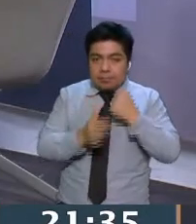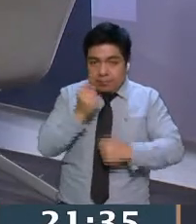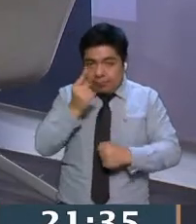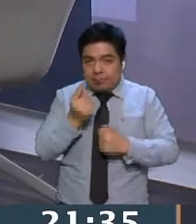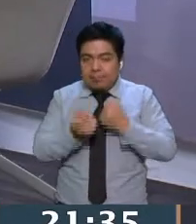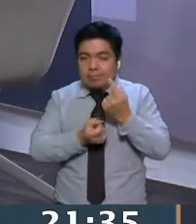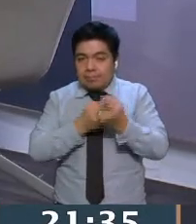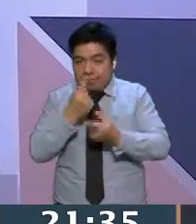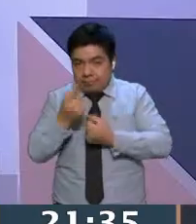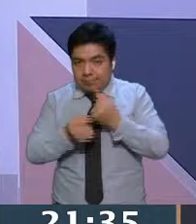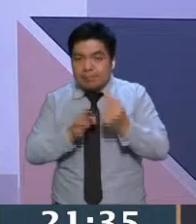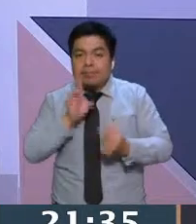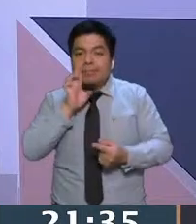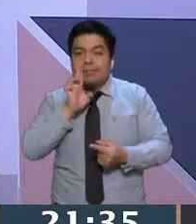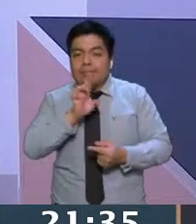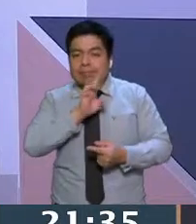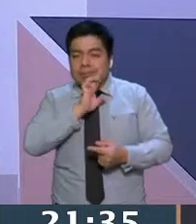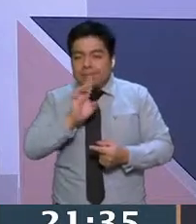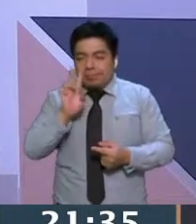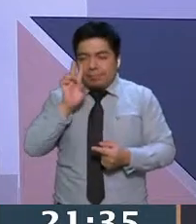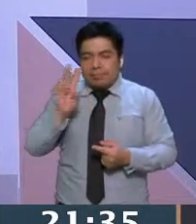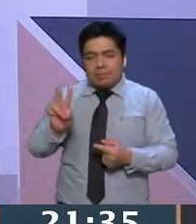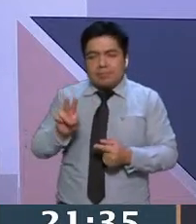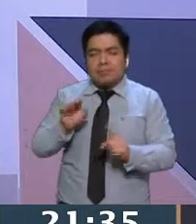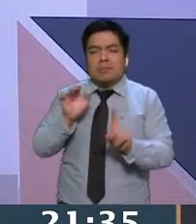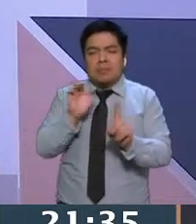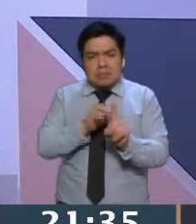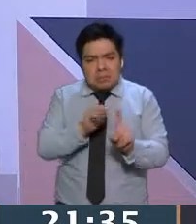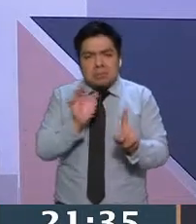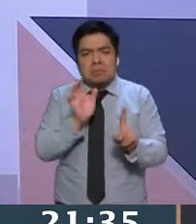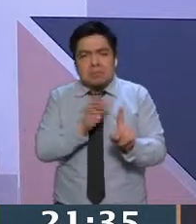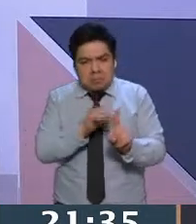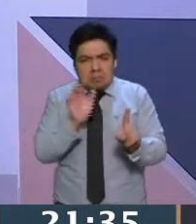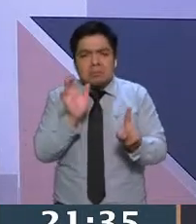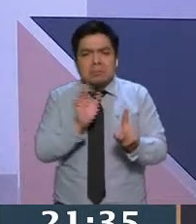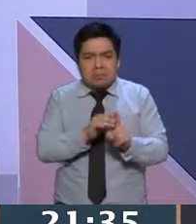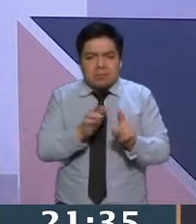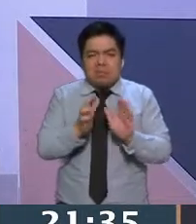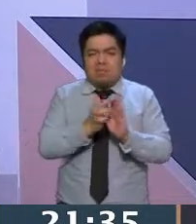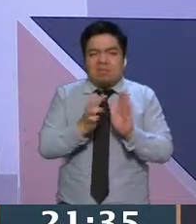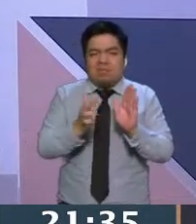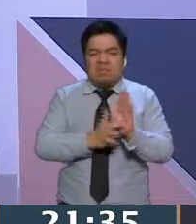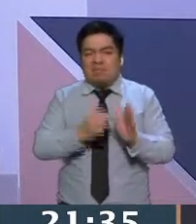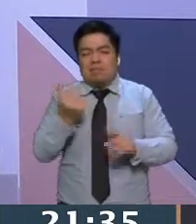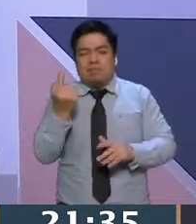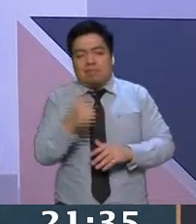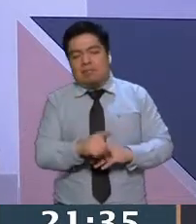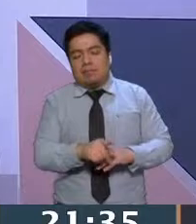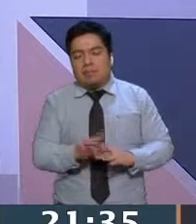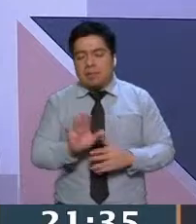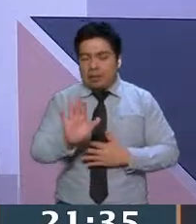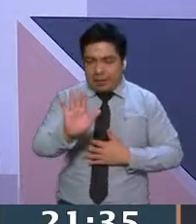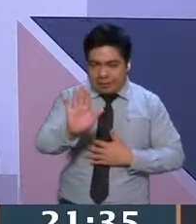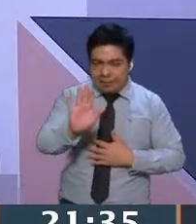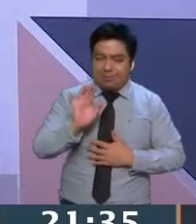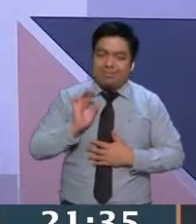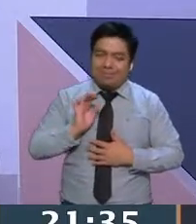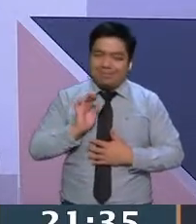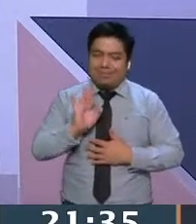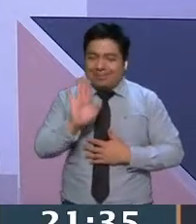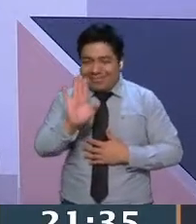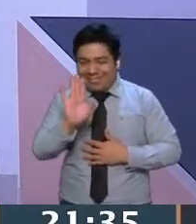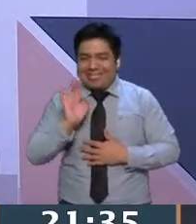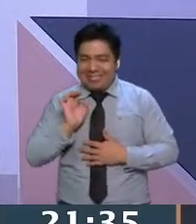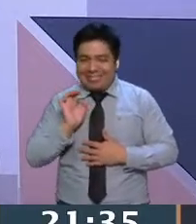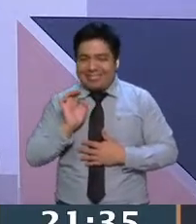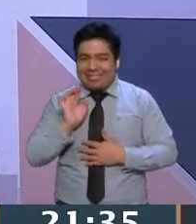construyendo en algunos medios de comunicación, como que insisten en que esto es pues medidas autoritarias. A ver, es